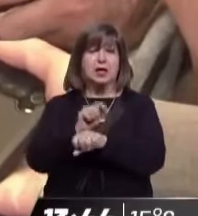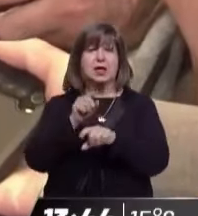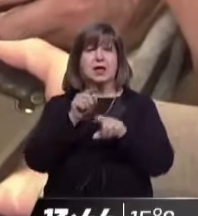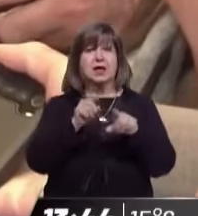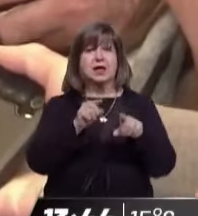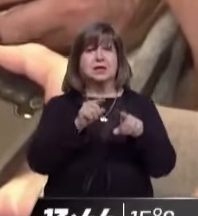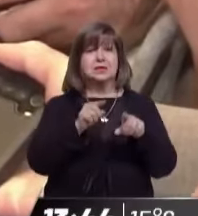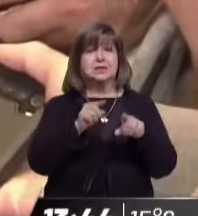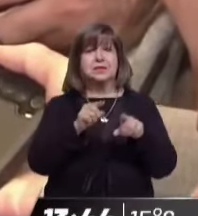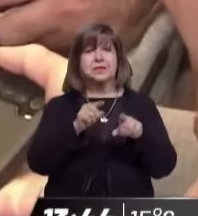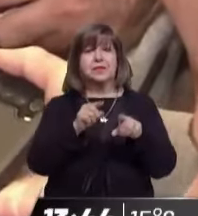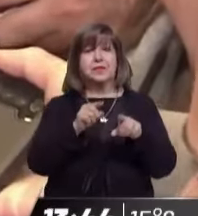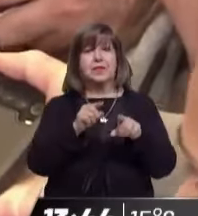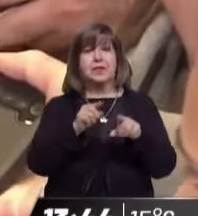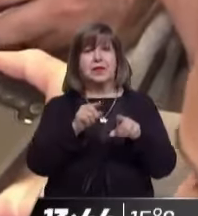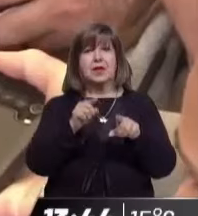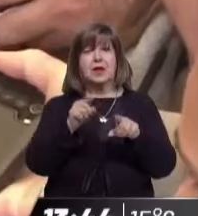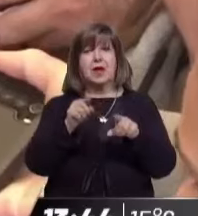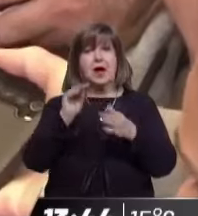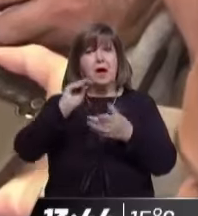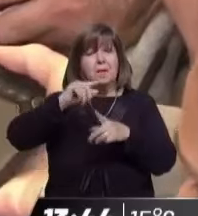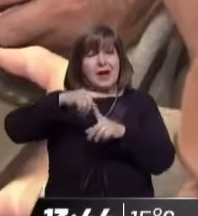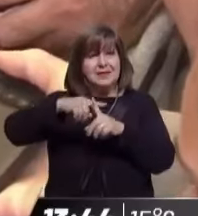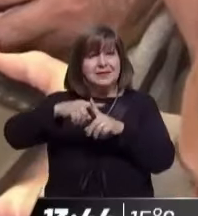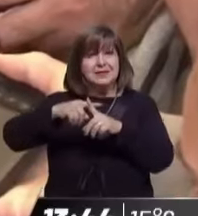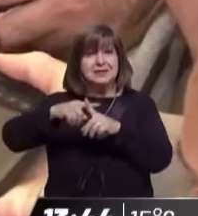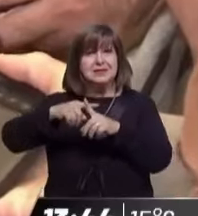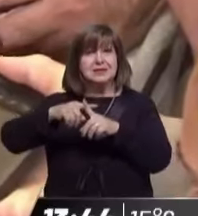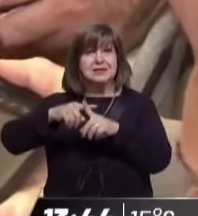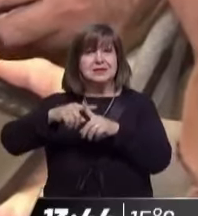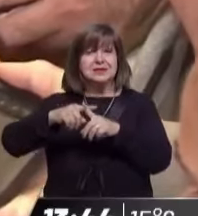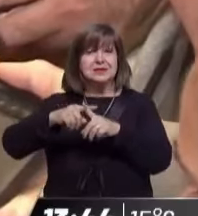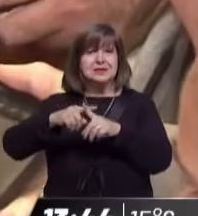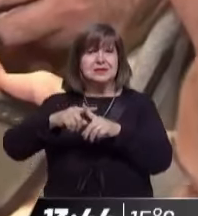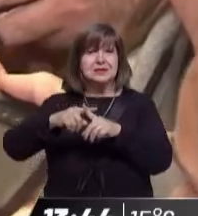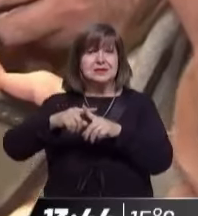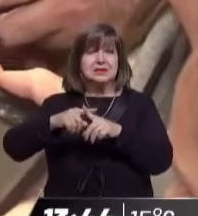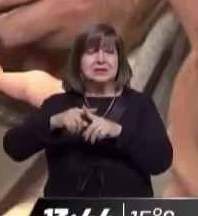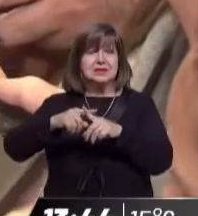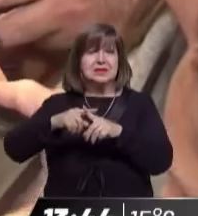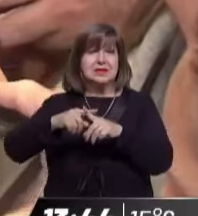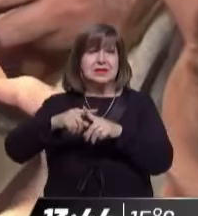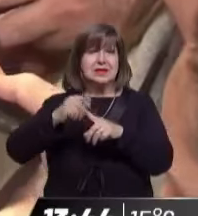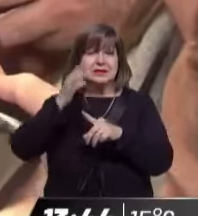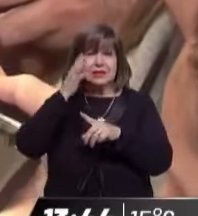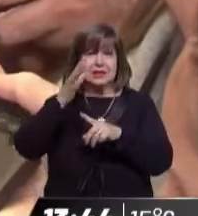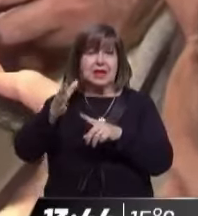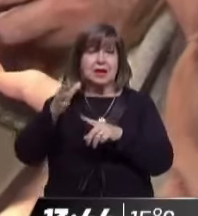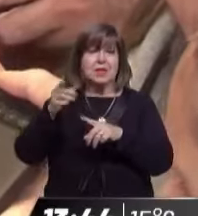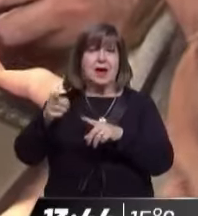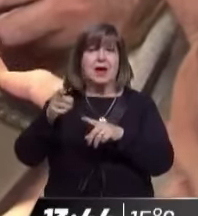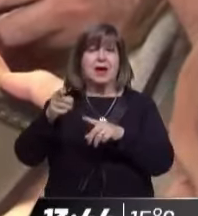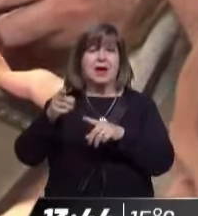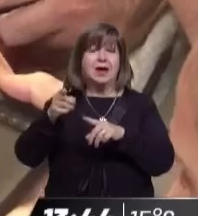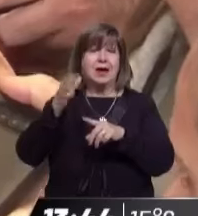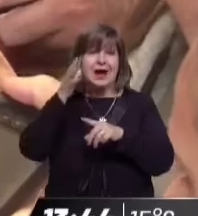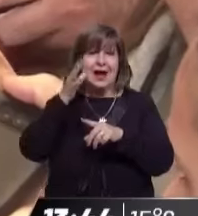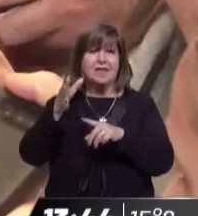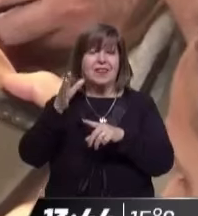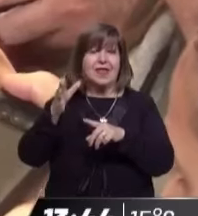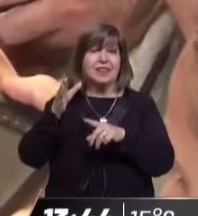esa condena una situación ya de extrema gravedad, como es tener una persona